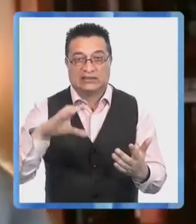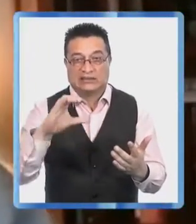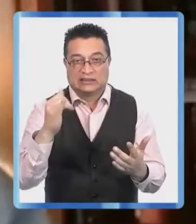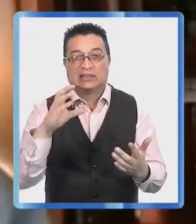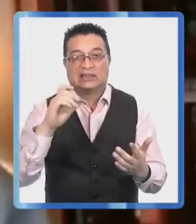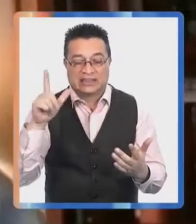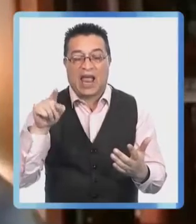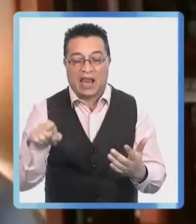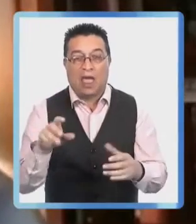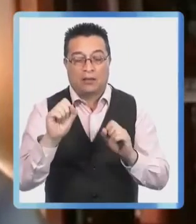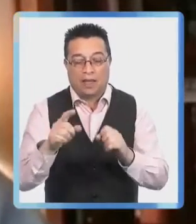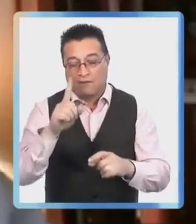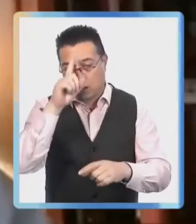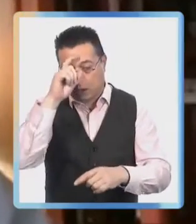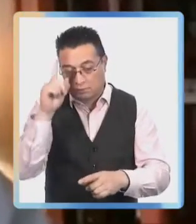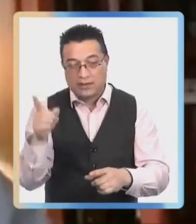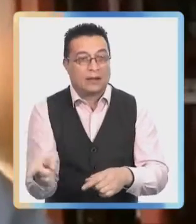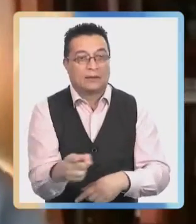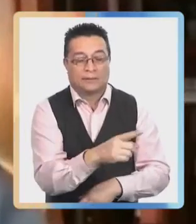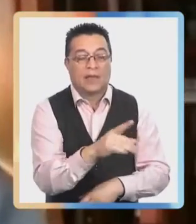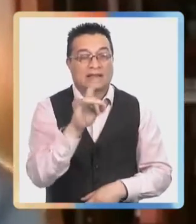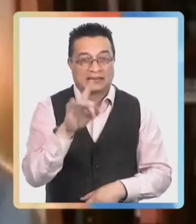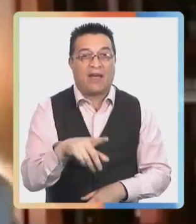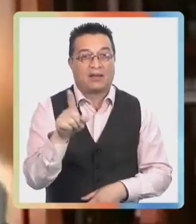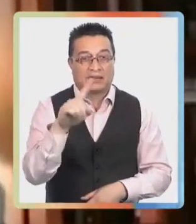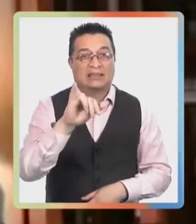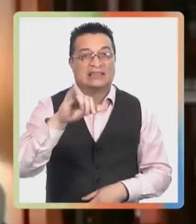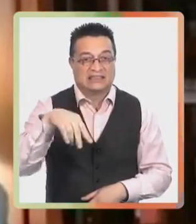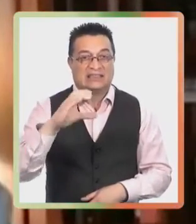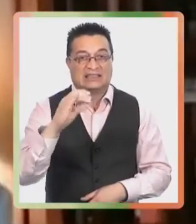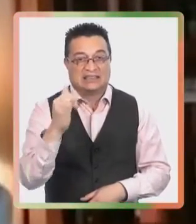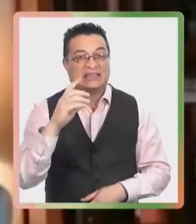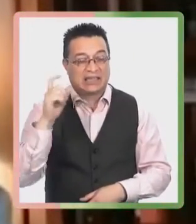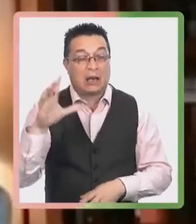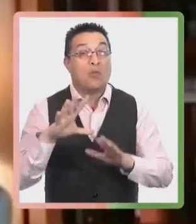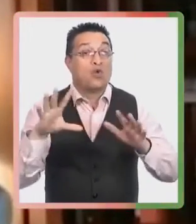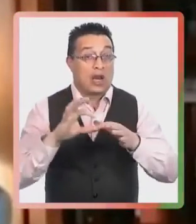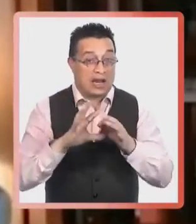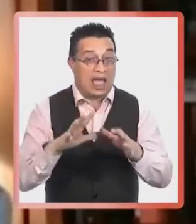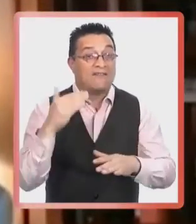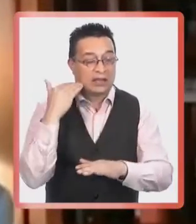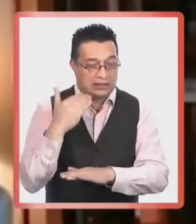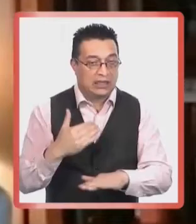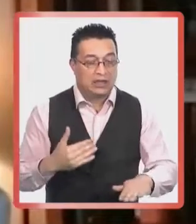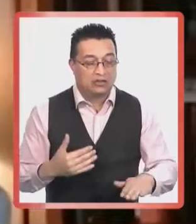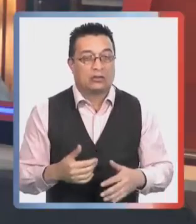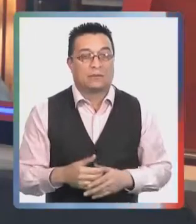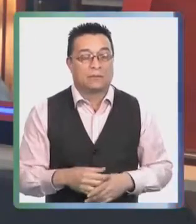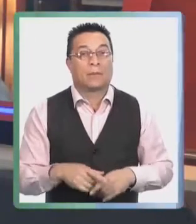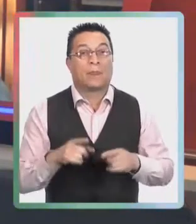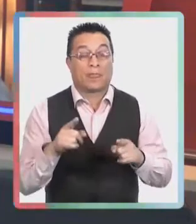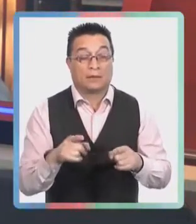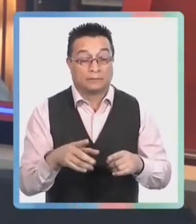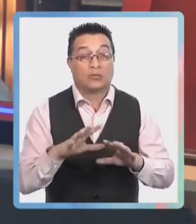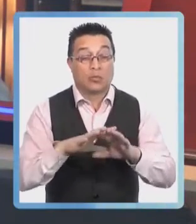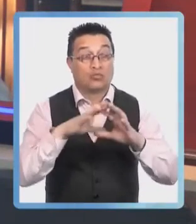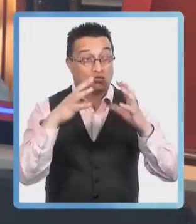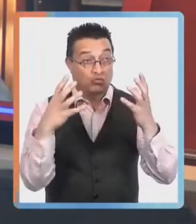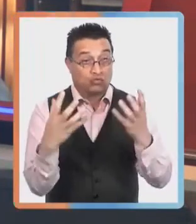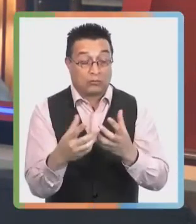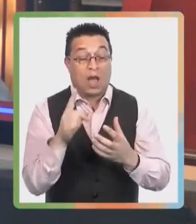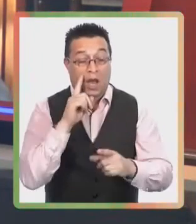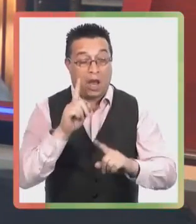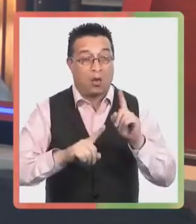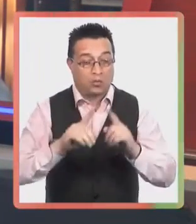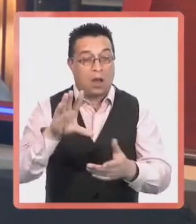sincicial, por ejemplo, y tengo que hospitalizarlo, porque sabemos que el sincicial es muy grave en los niños. Hay un escenario mundial, vemos que